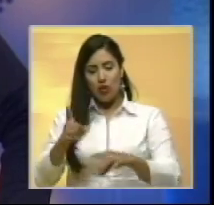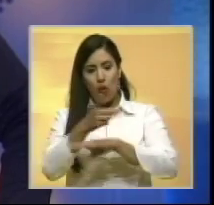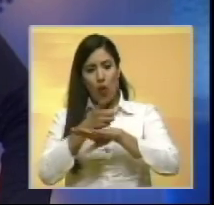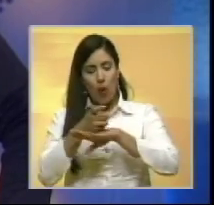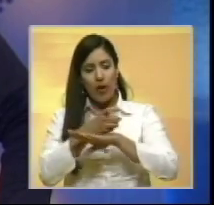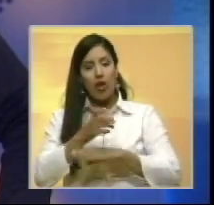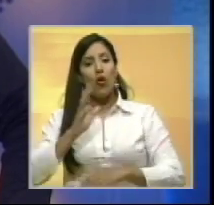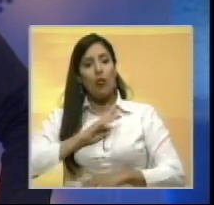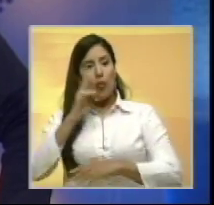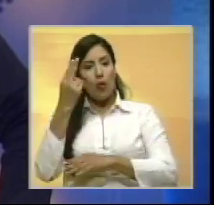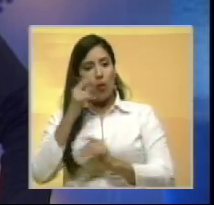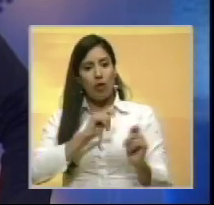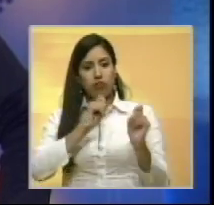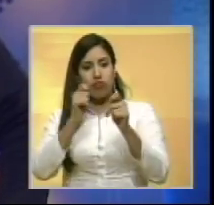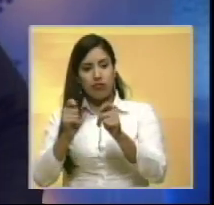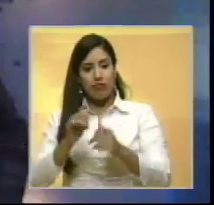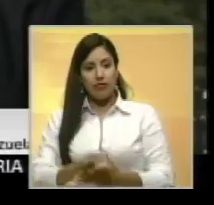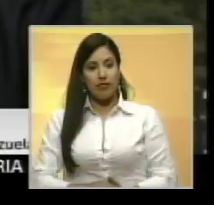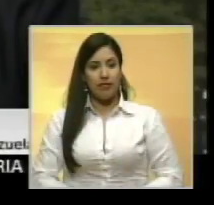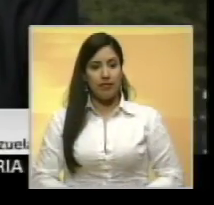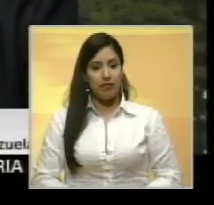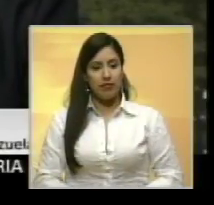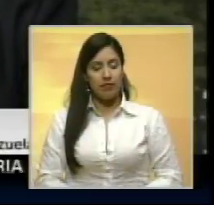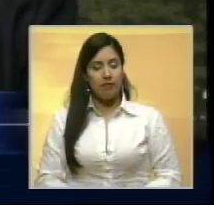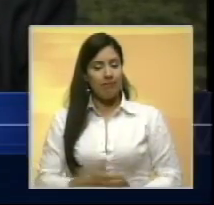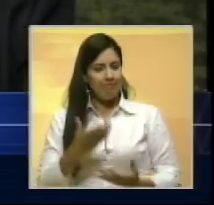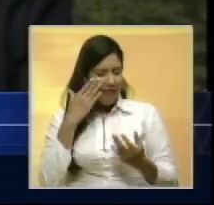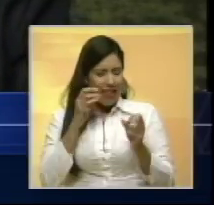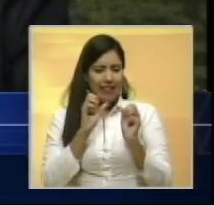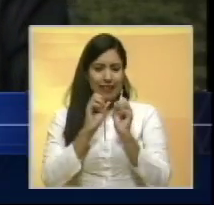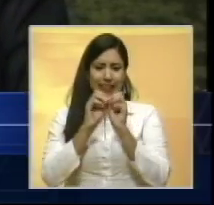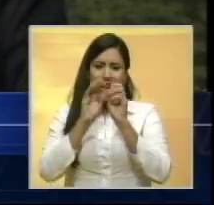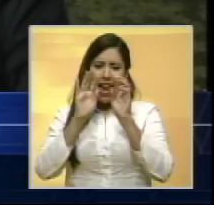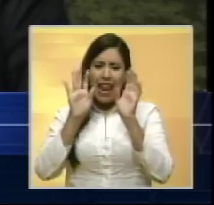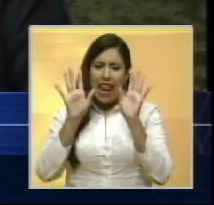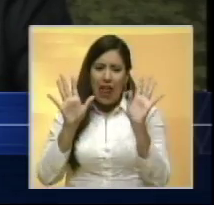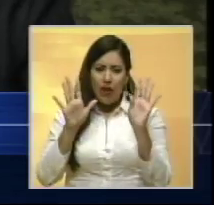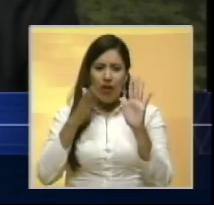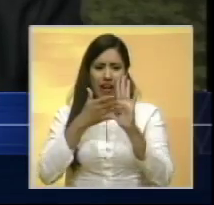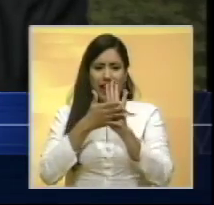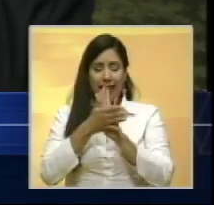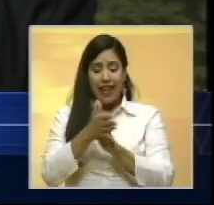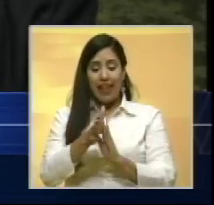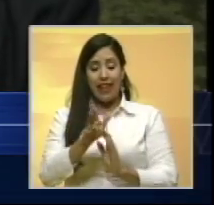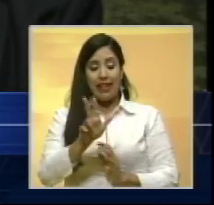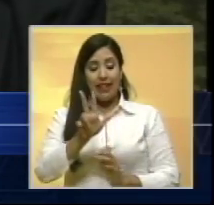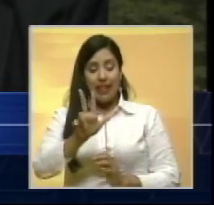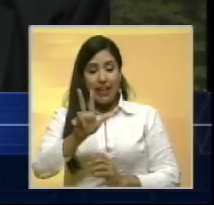gobierno de Uruguay de traspasar el mando. Es obvio que los restantes 3